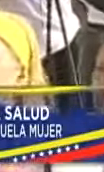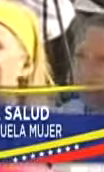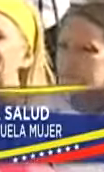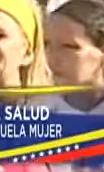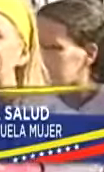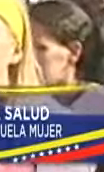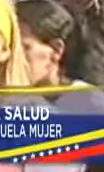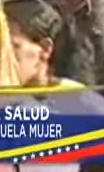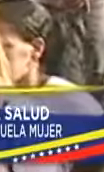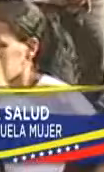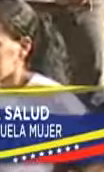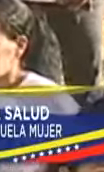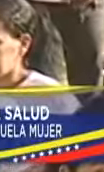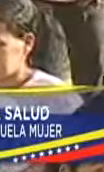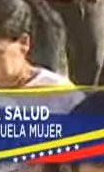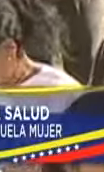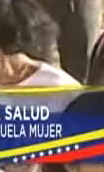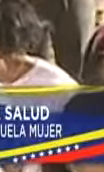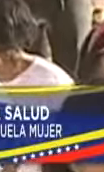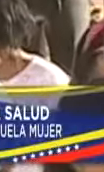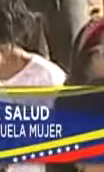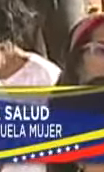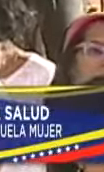Con su director Osvaldo Peña.